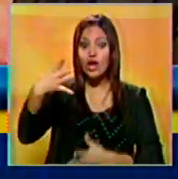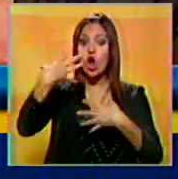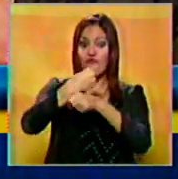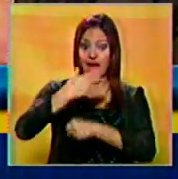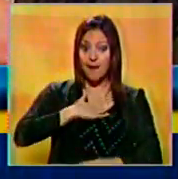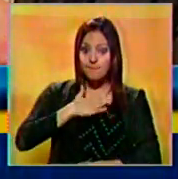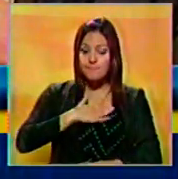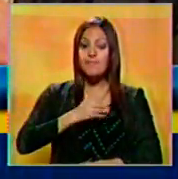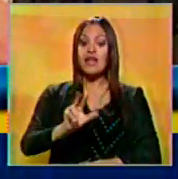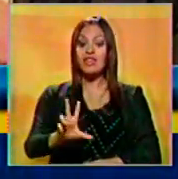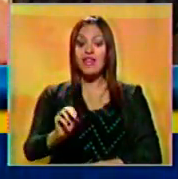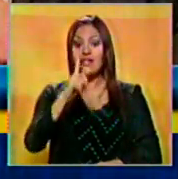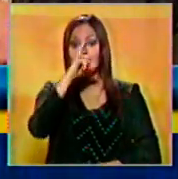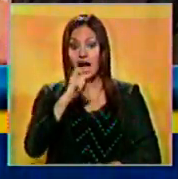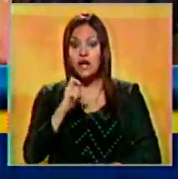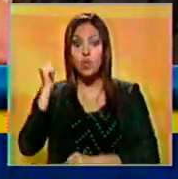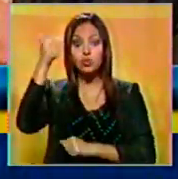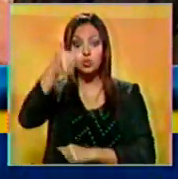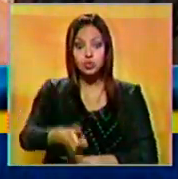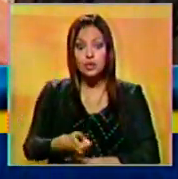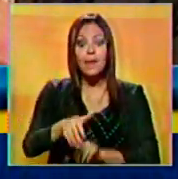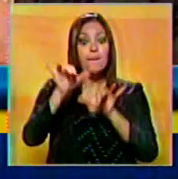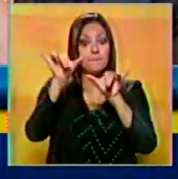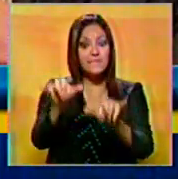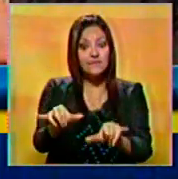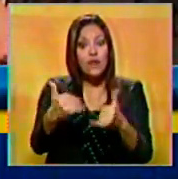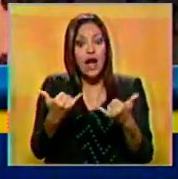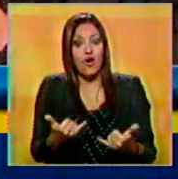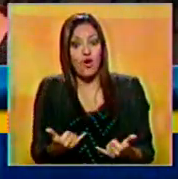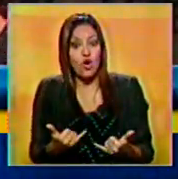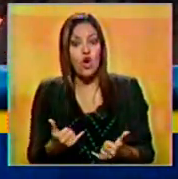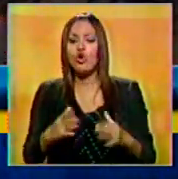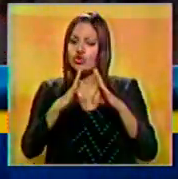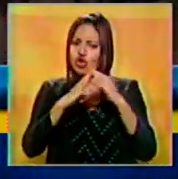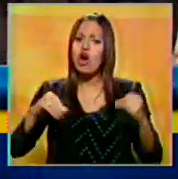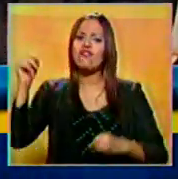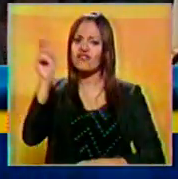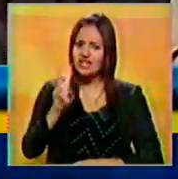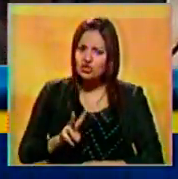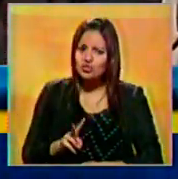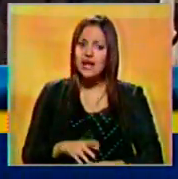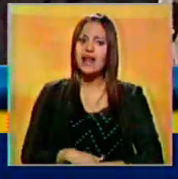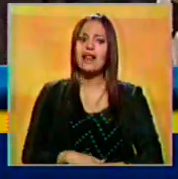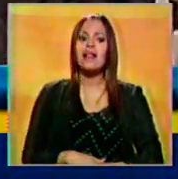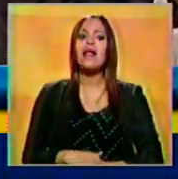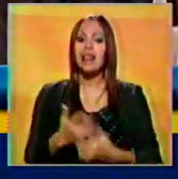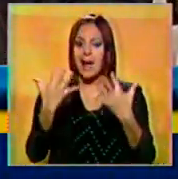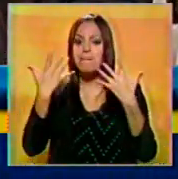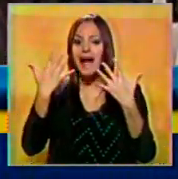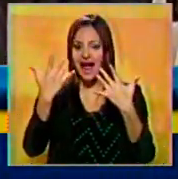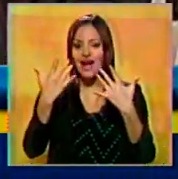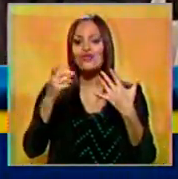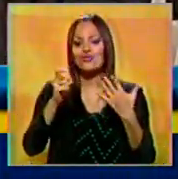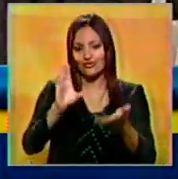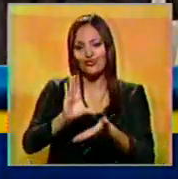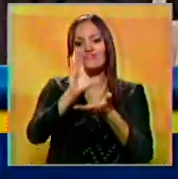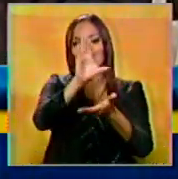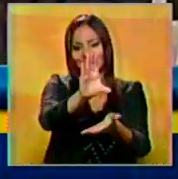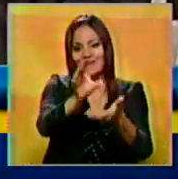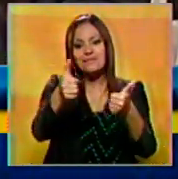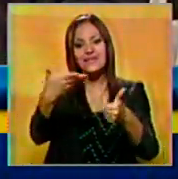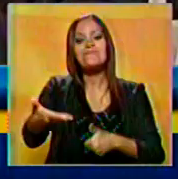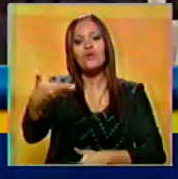haciendo durante más de 30 años y por tal razón toda Venezuela pues tiene sus manos en este logro